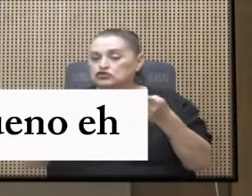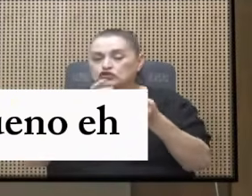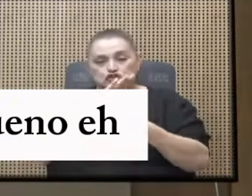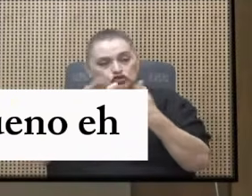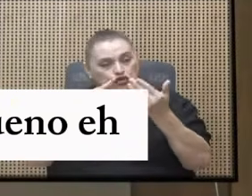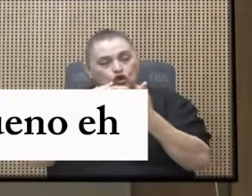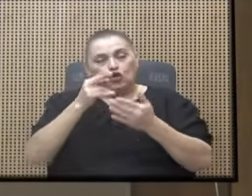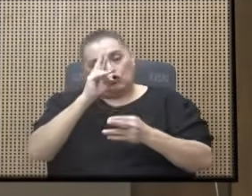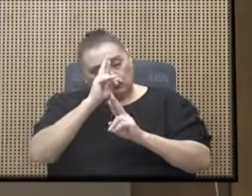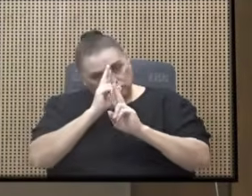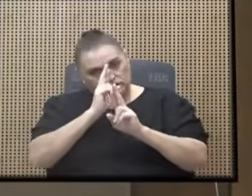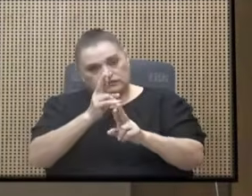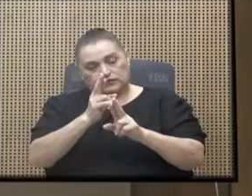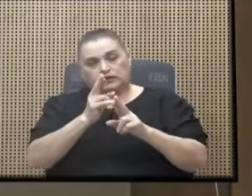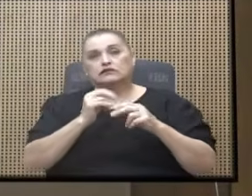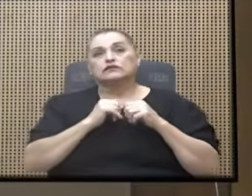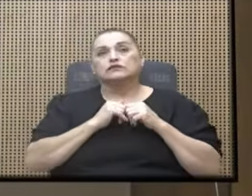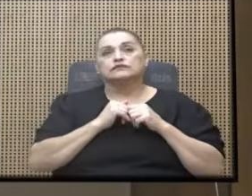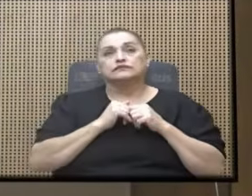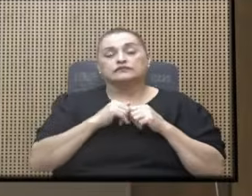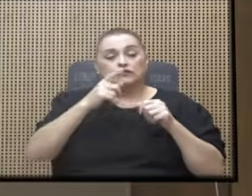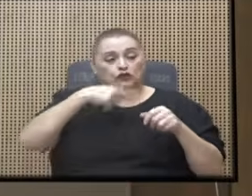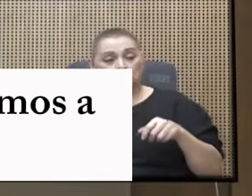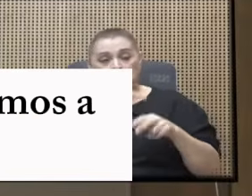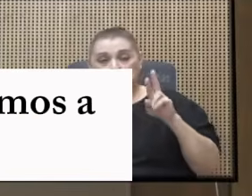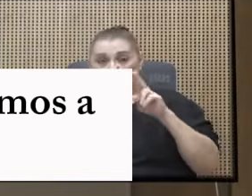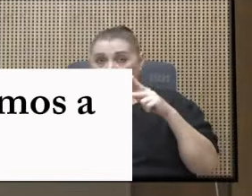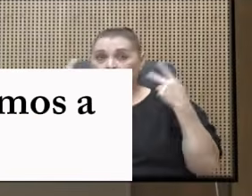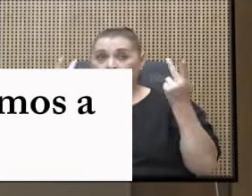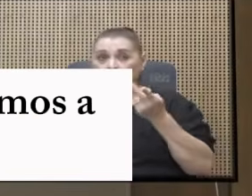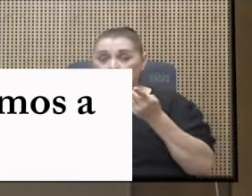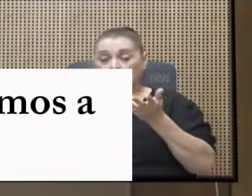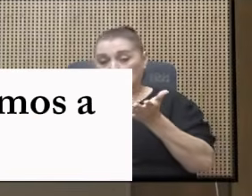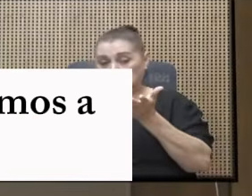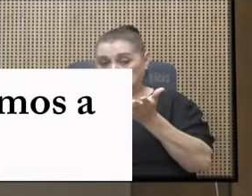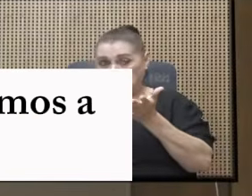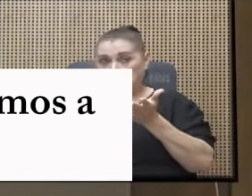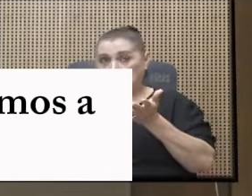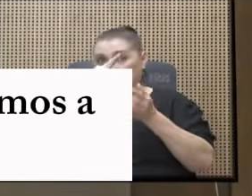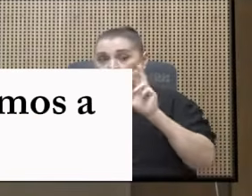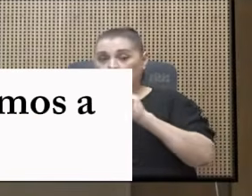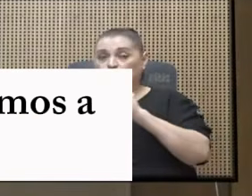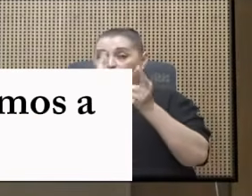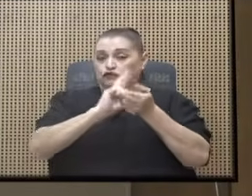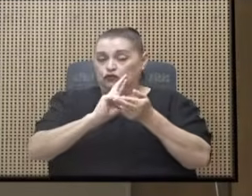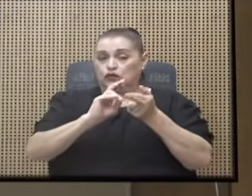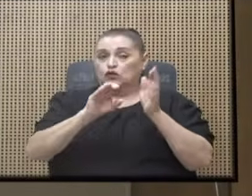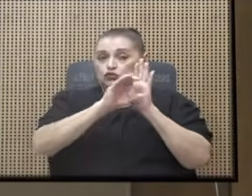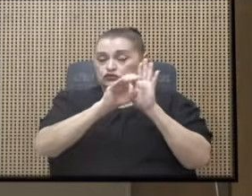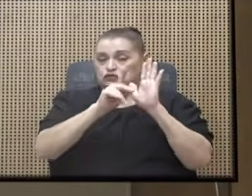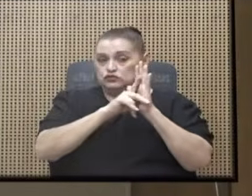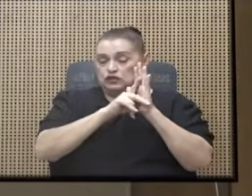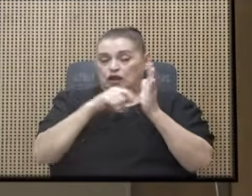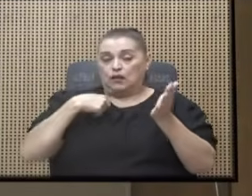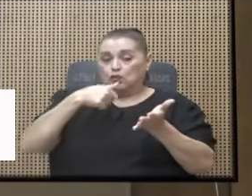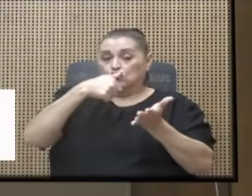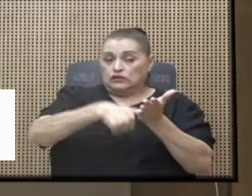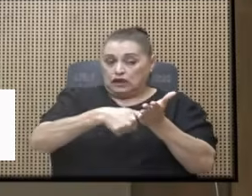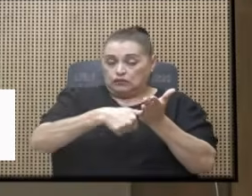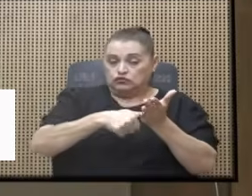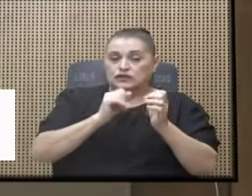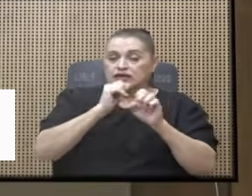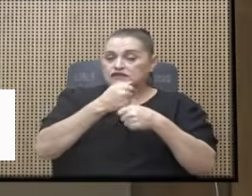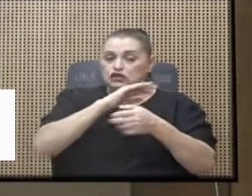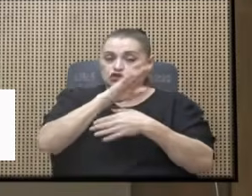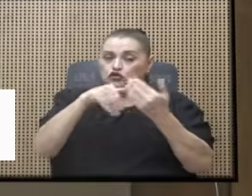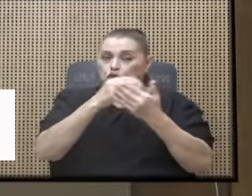Y bueno, nuestra fracción va a votar esta reforma constitucional. La vamos a votar haciendo todas estas